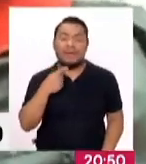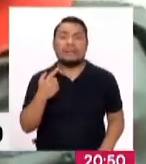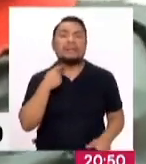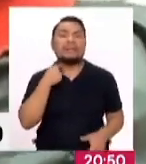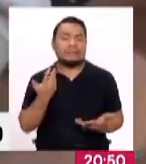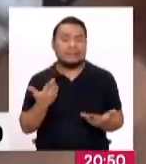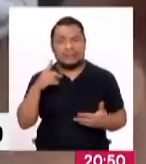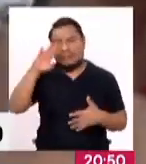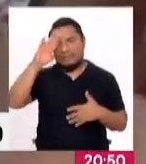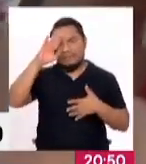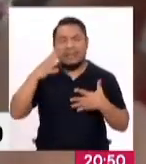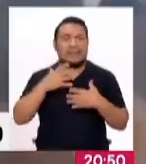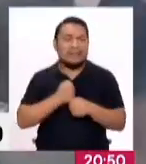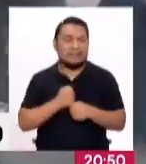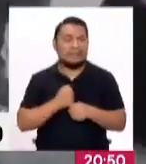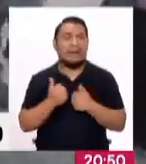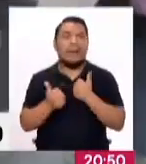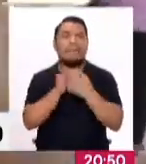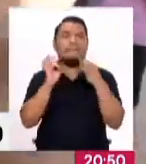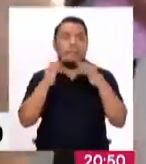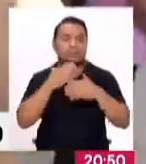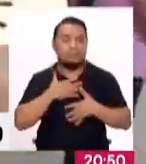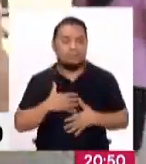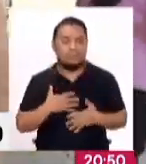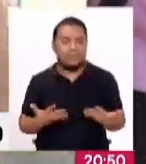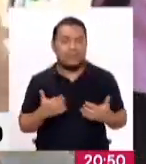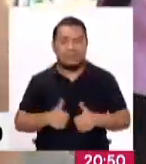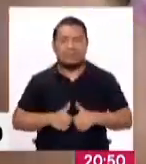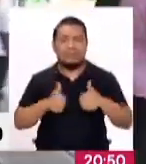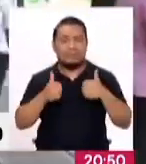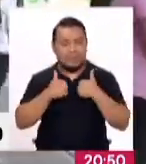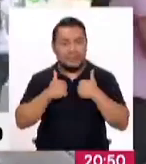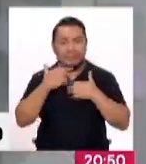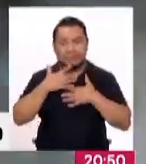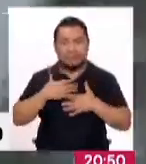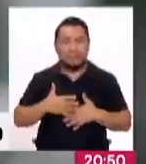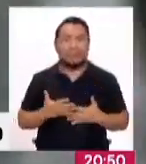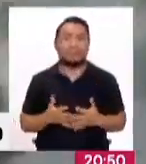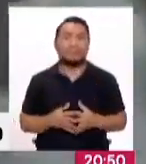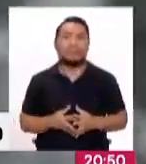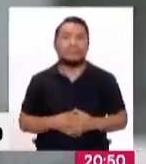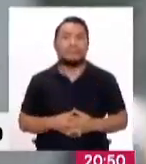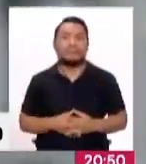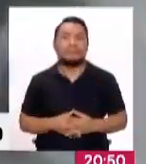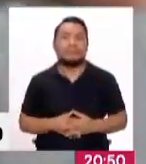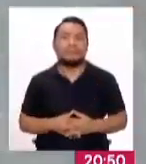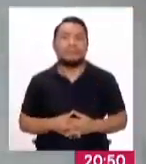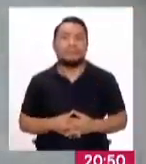constituye una clara amenaza para la salud, la vida y la integridad física.